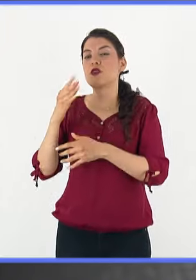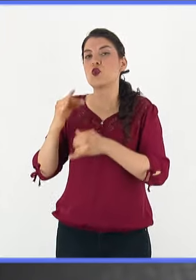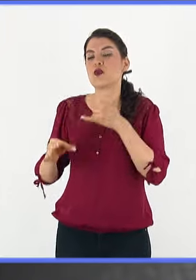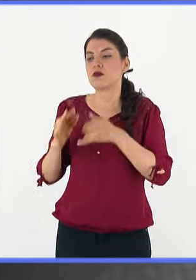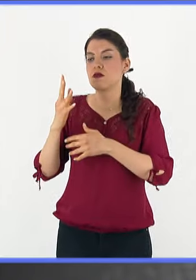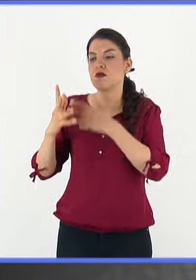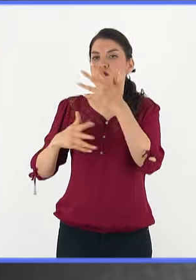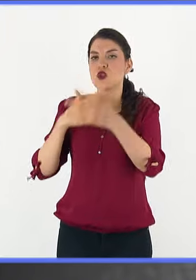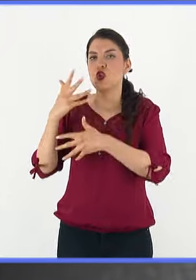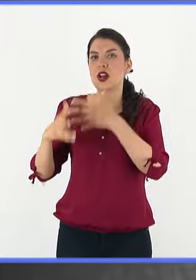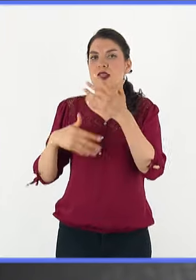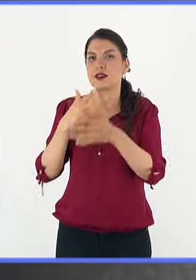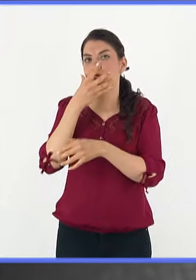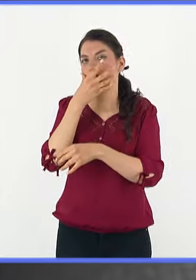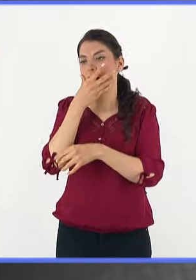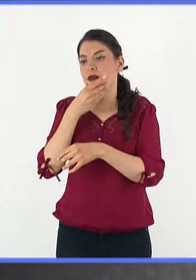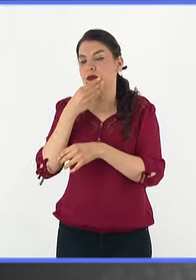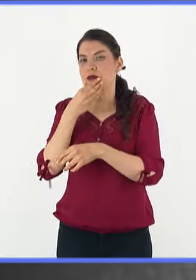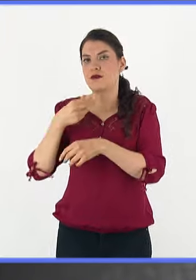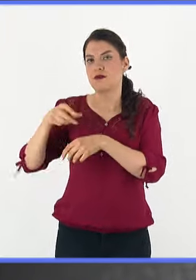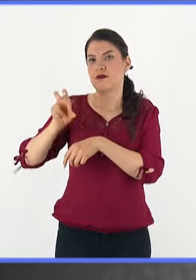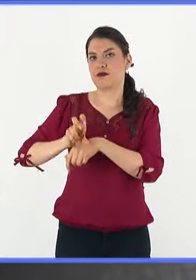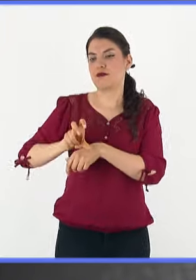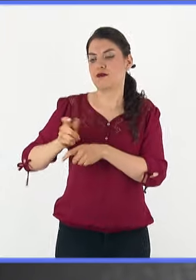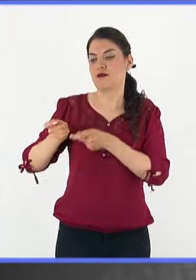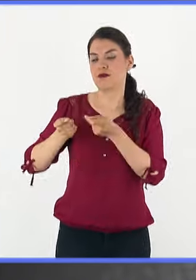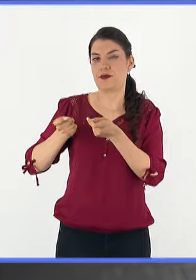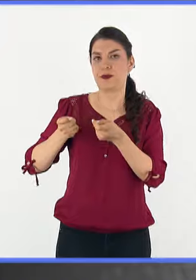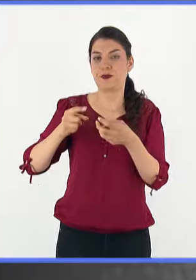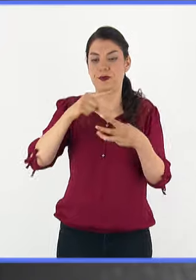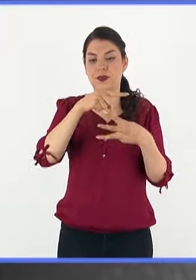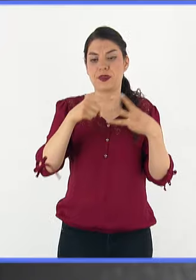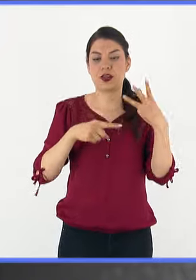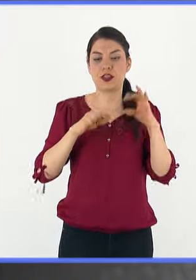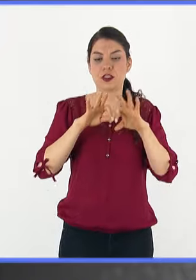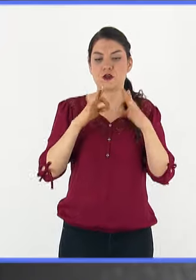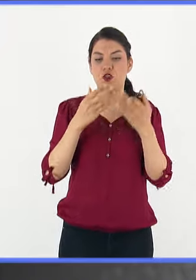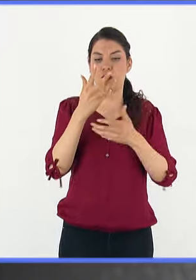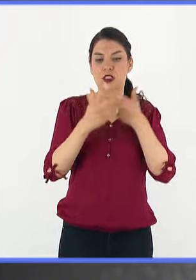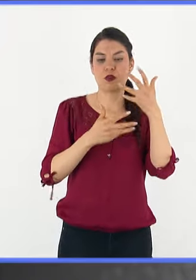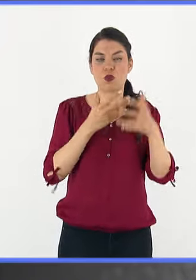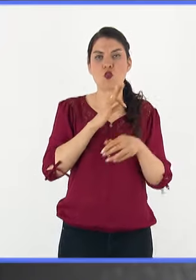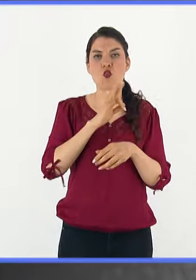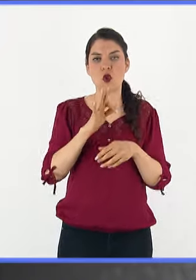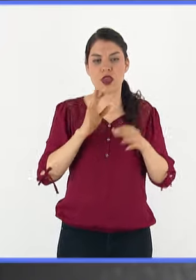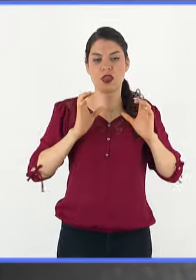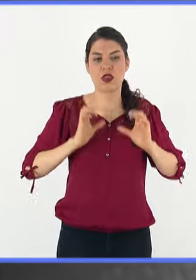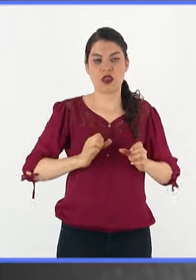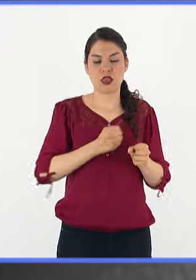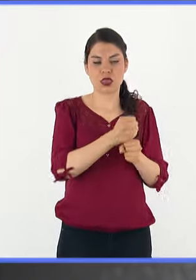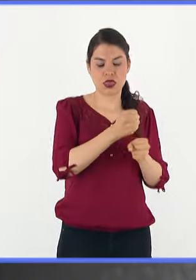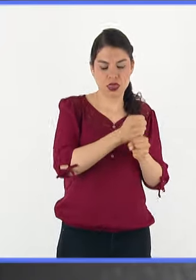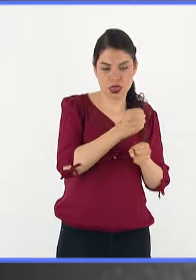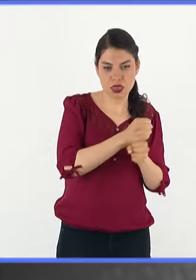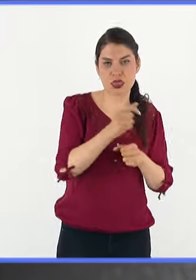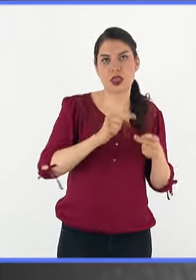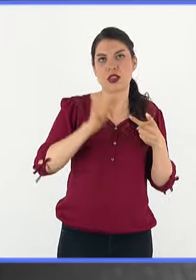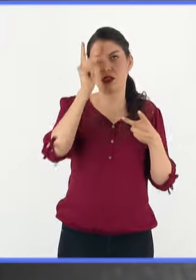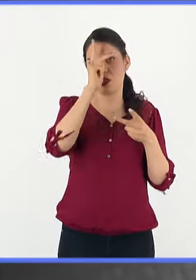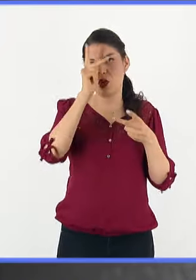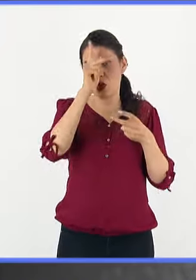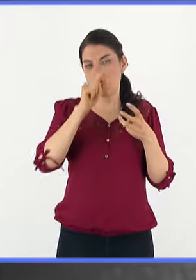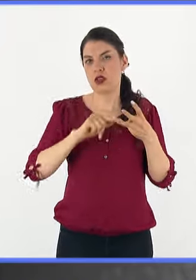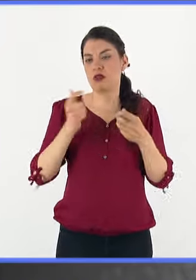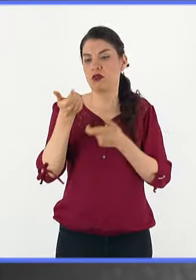est estas tres estas tres expresiones de viol que puede ser física puede ser psicológica puede ser económica o se tienen